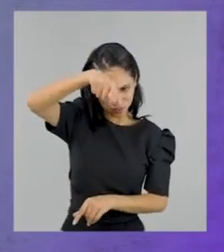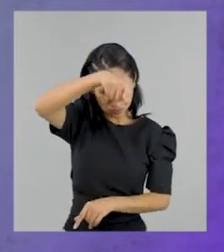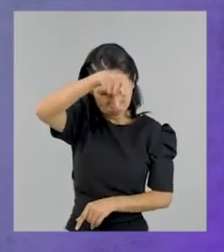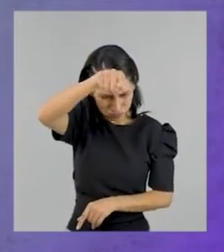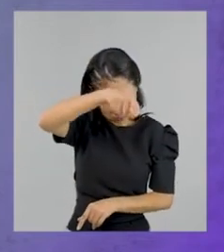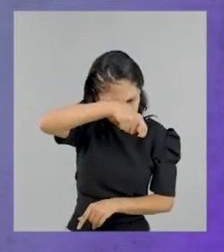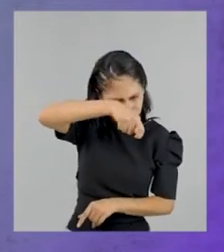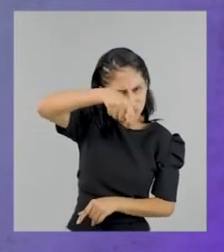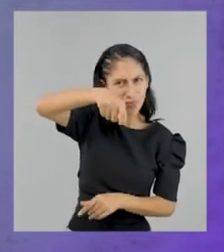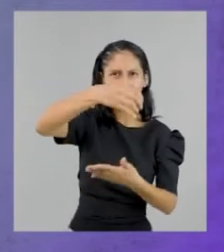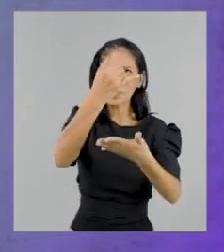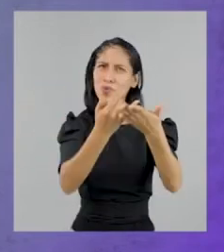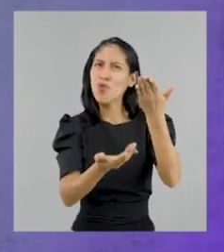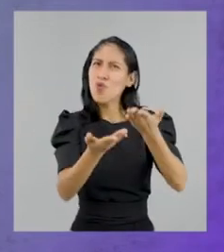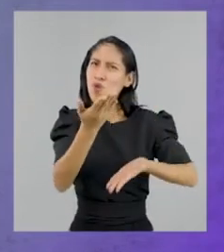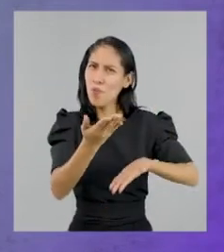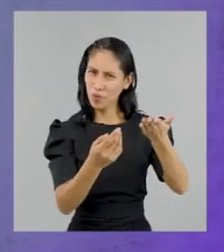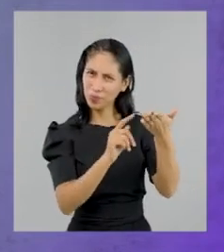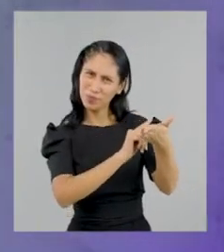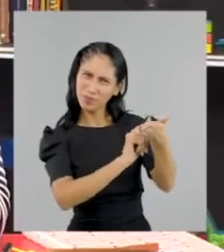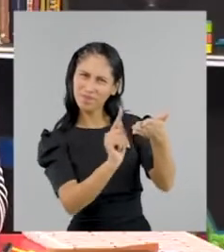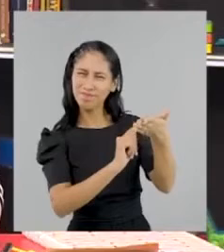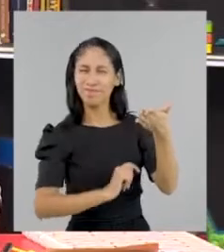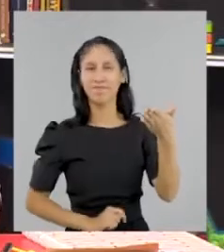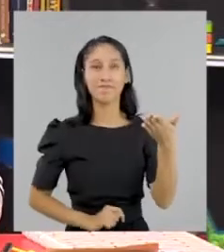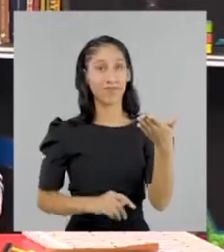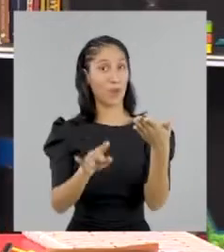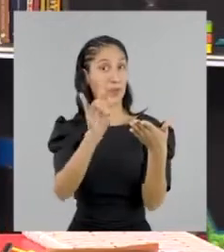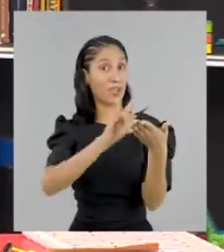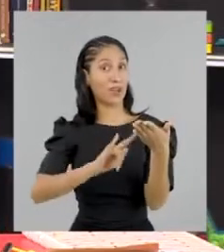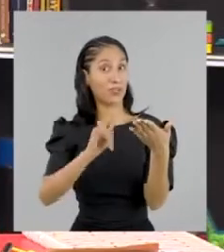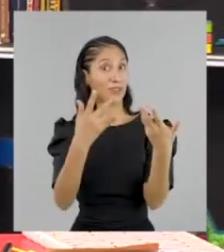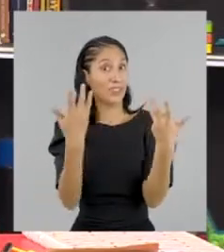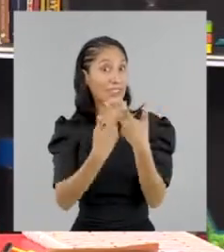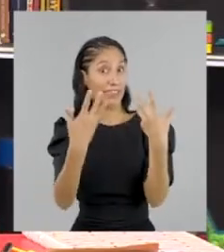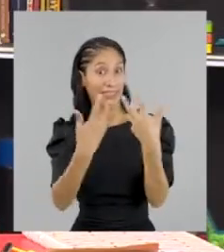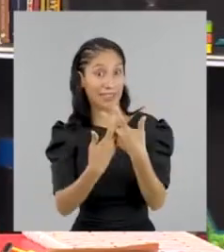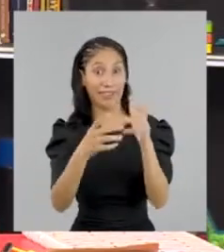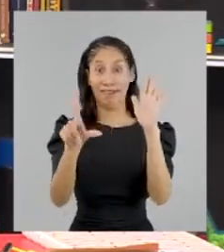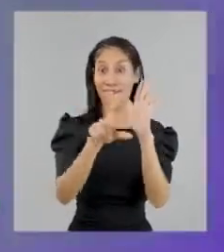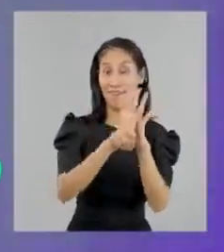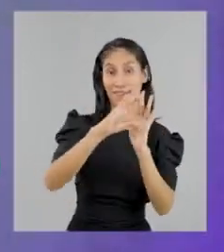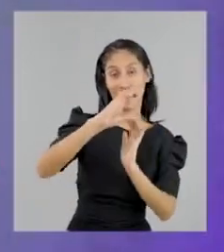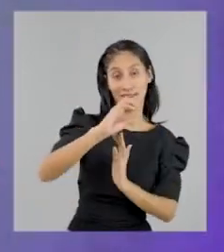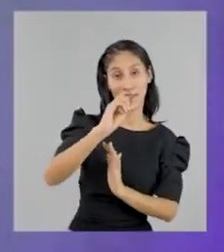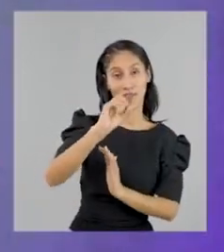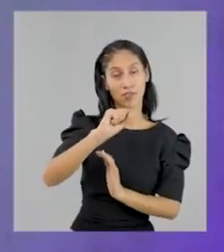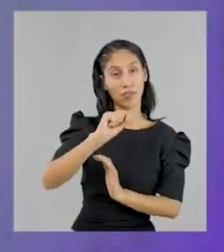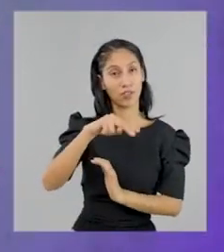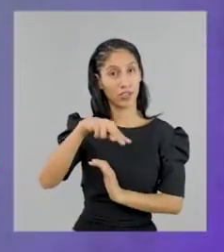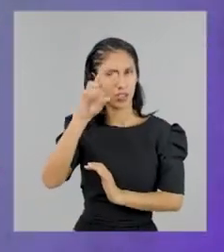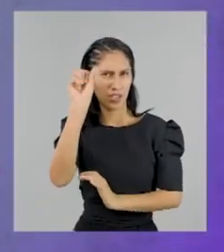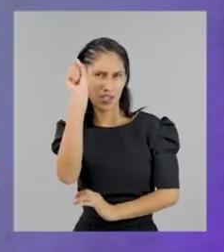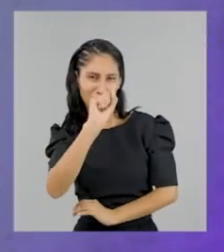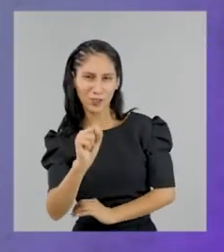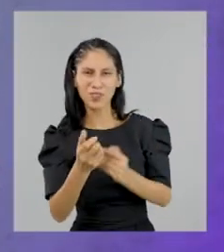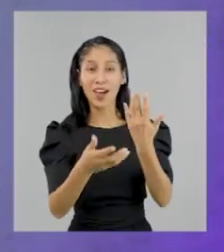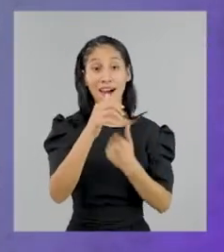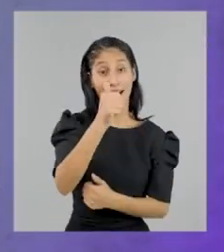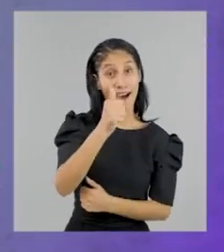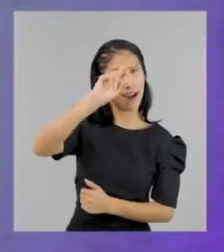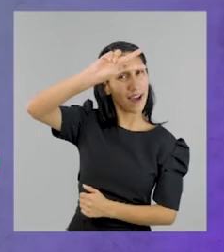la circunferencia. Vamos a resolver la situación aplicando la ley de cosenos para hallar el ángulo